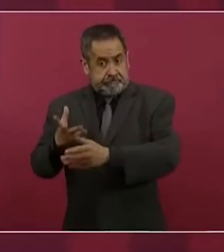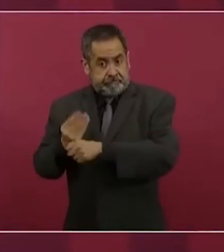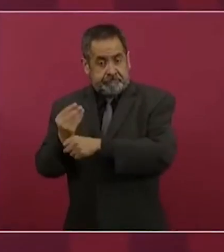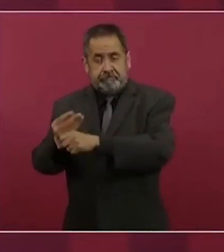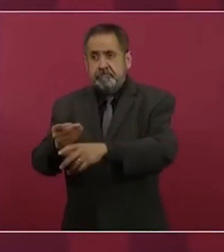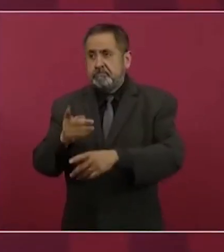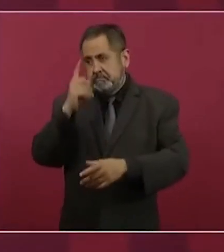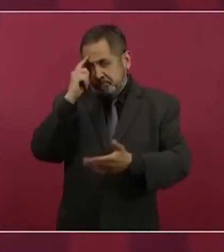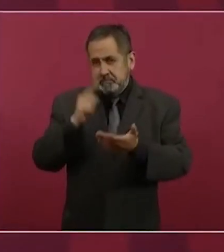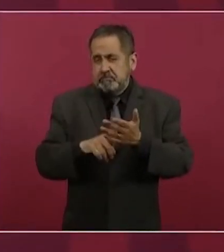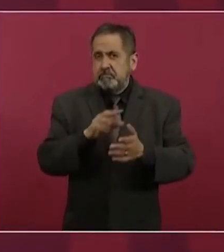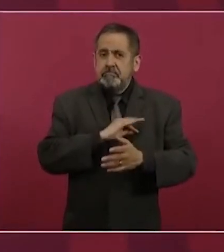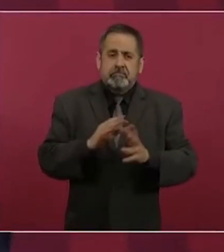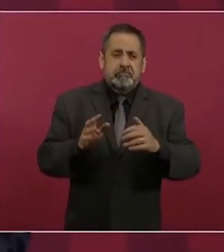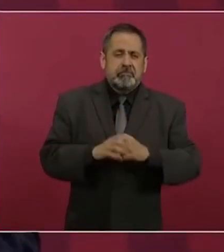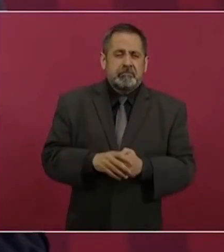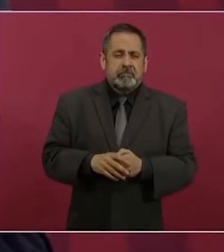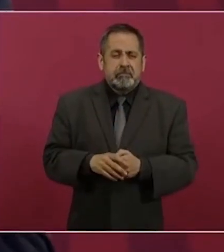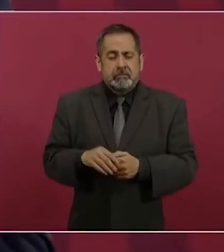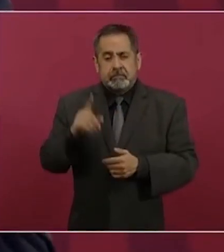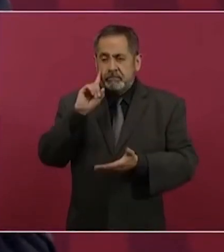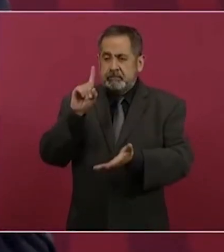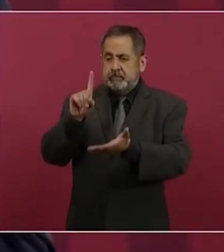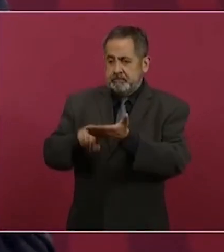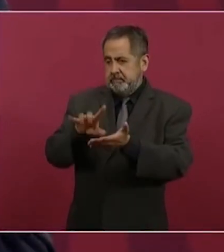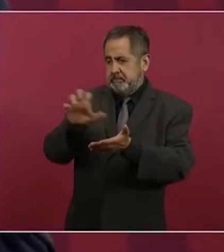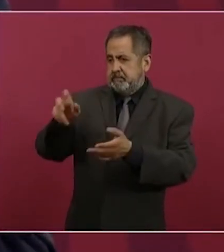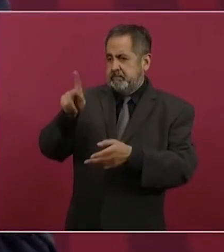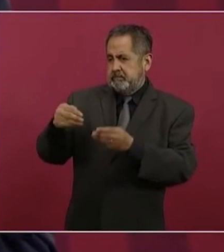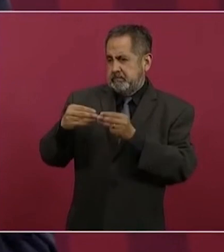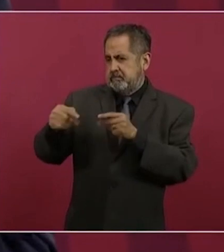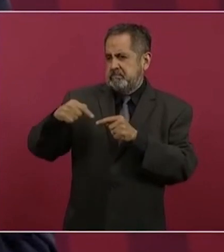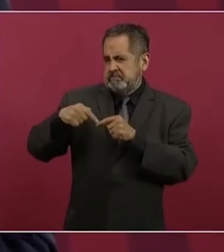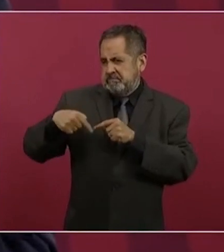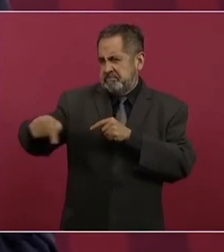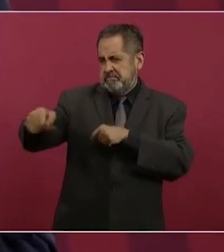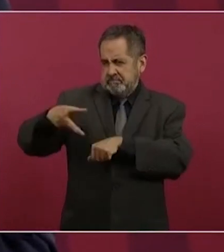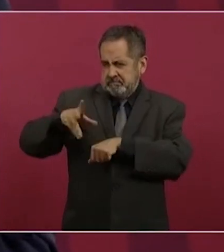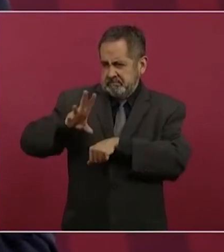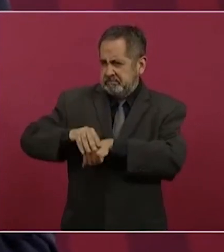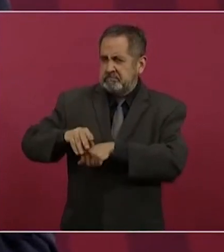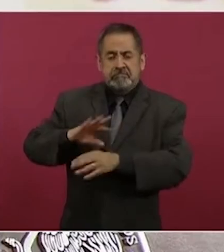de los 1.500 kilómetros